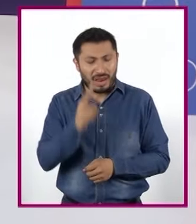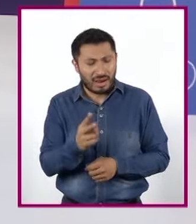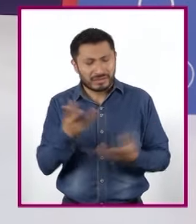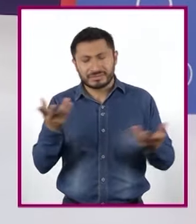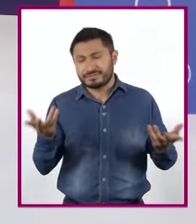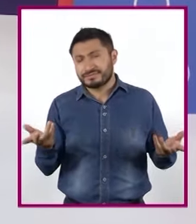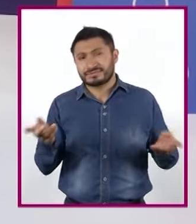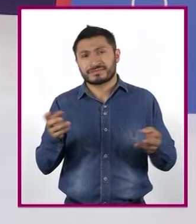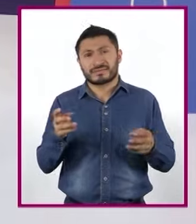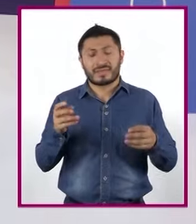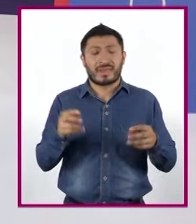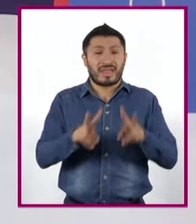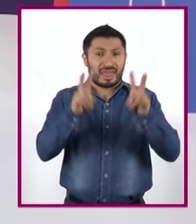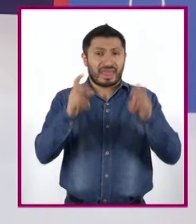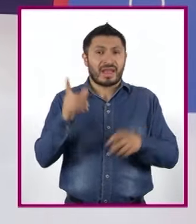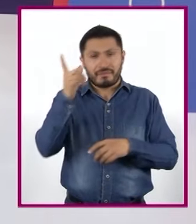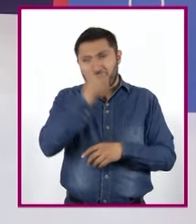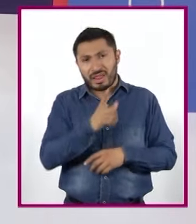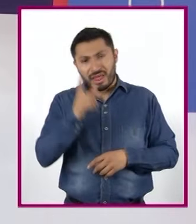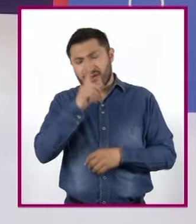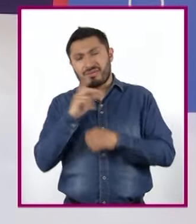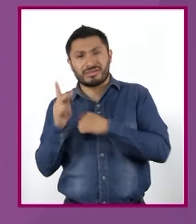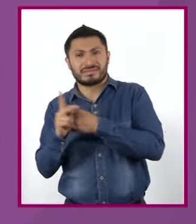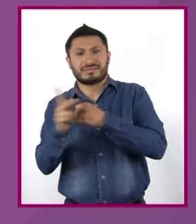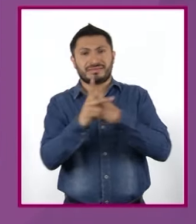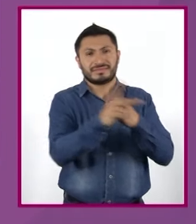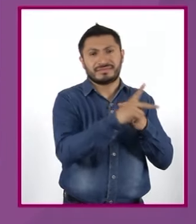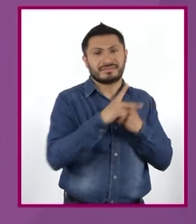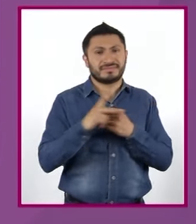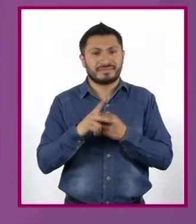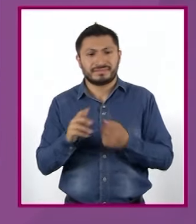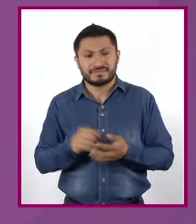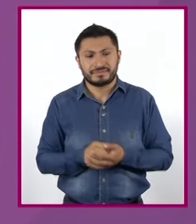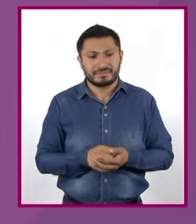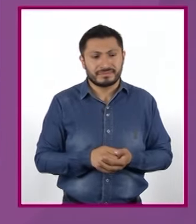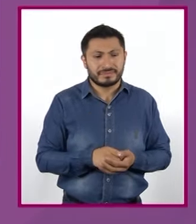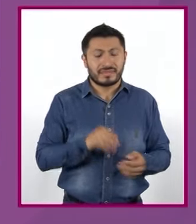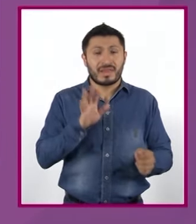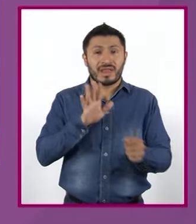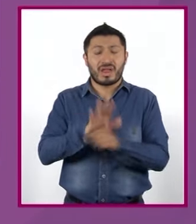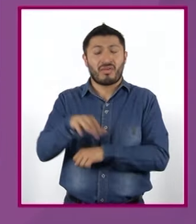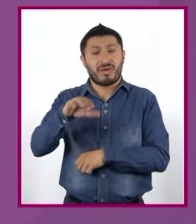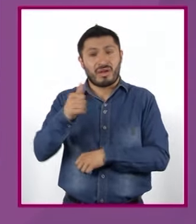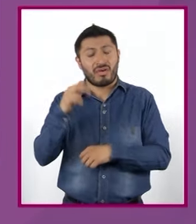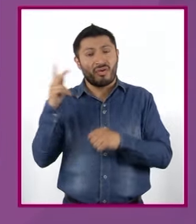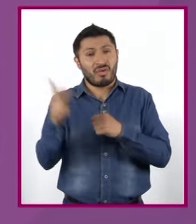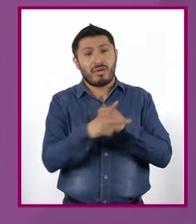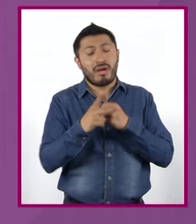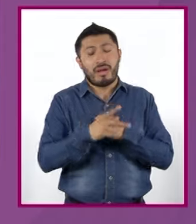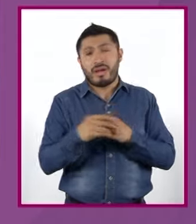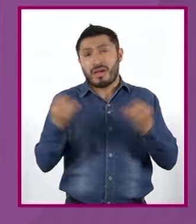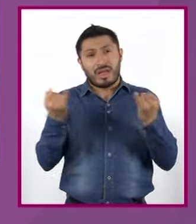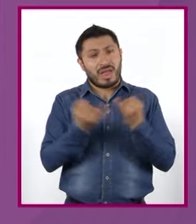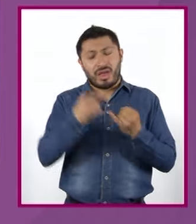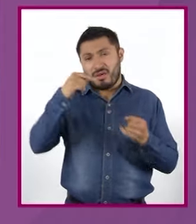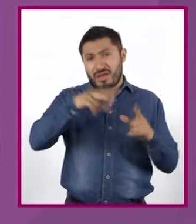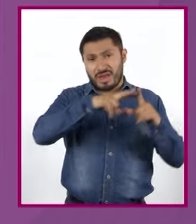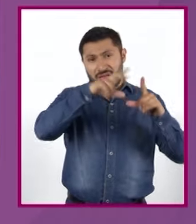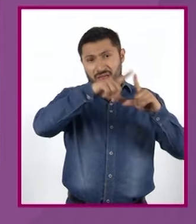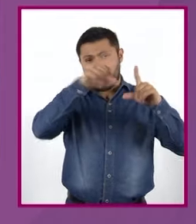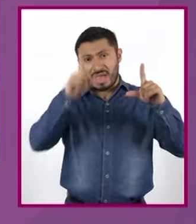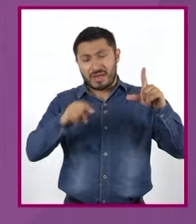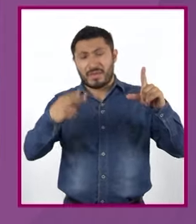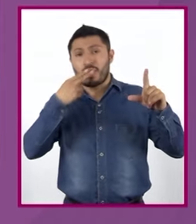del asunto del lenguaje en diferentes países. ¿En qué otros países, además de México, se habla